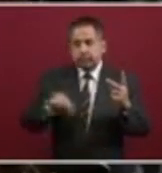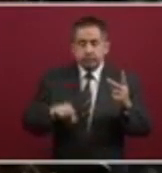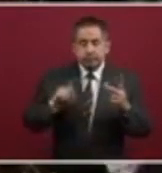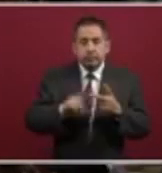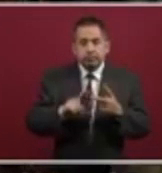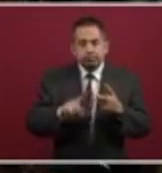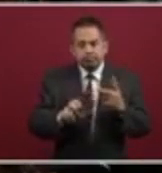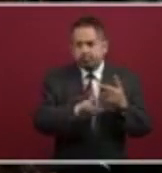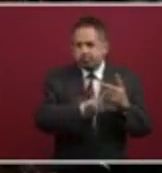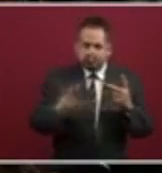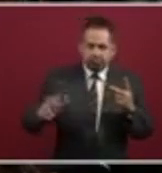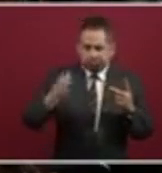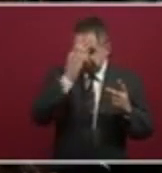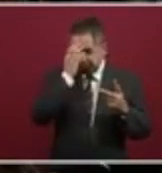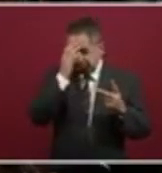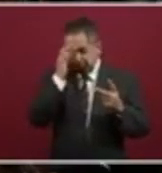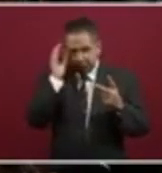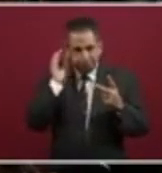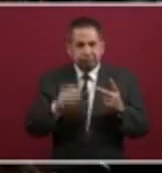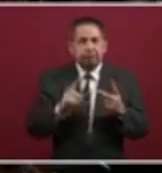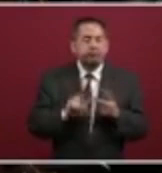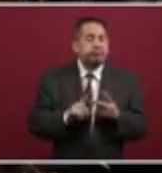el reconocimiento